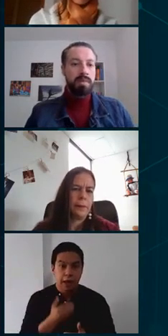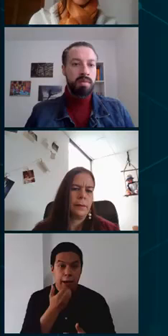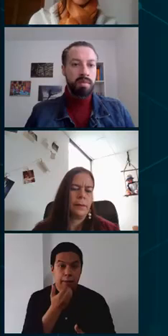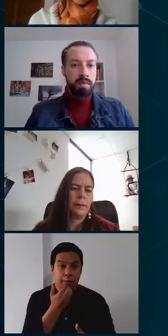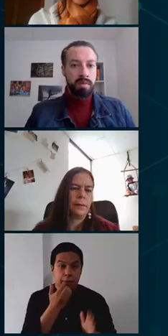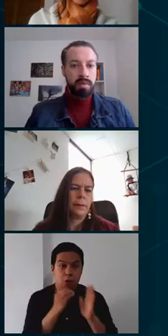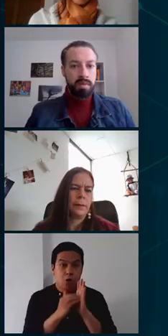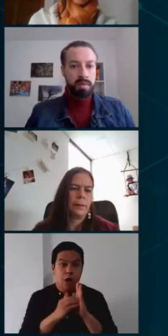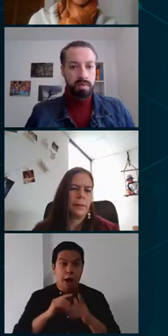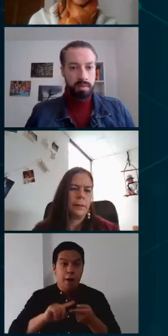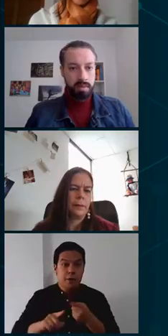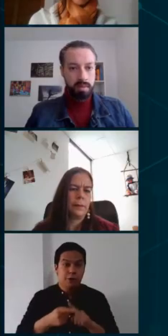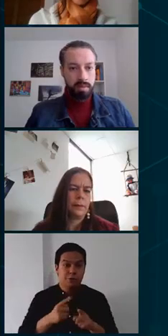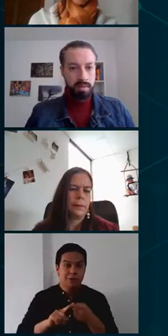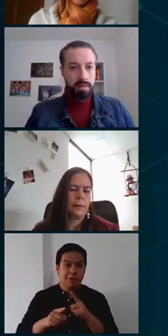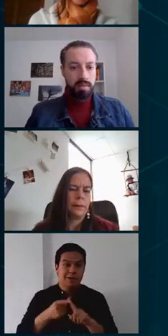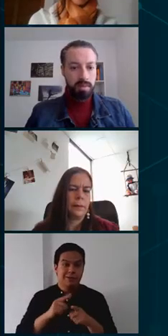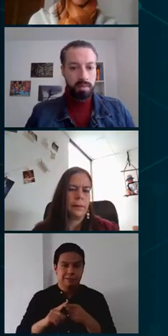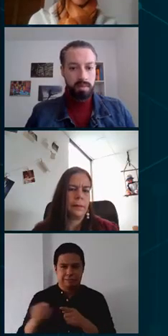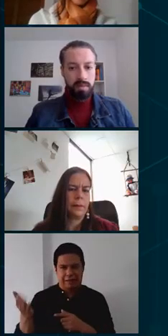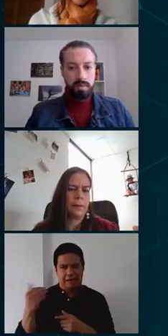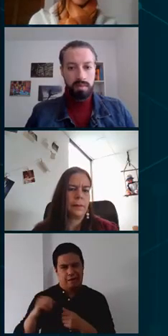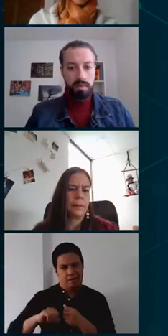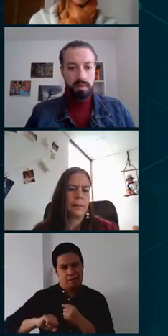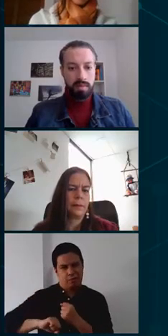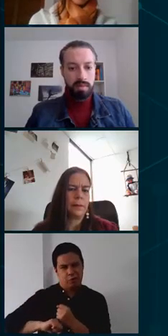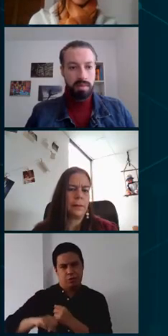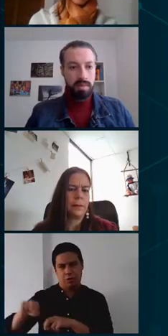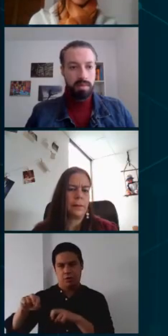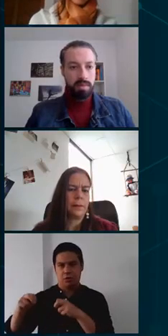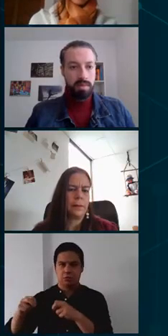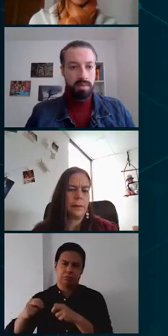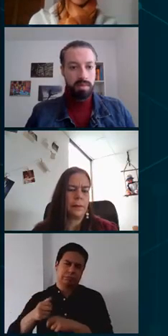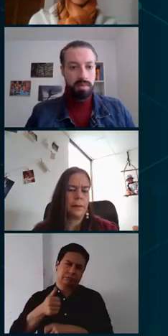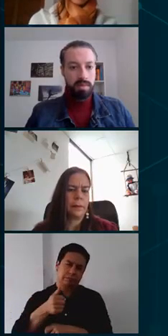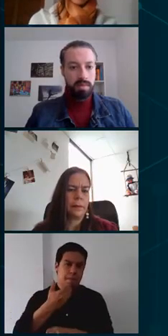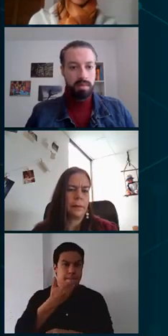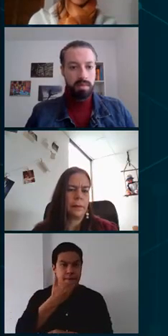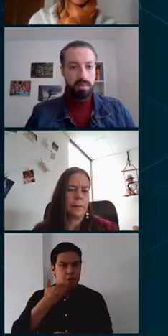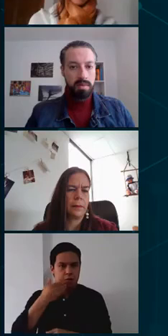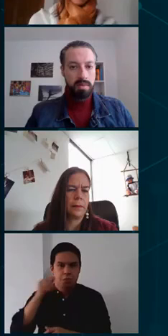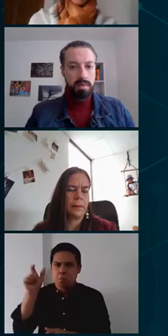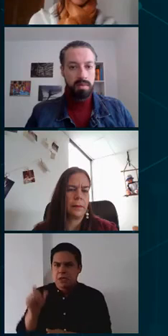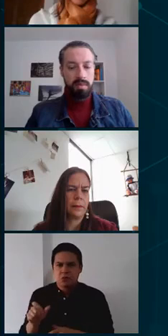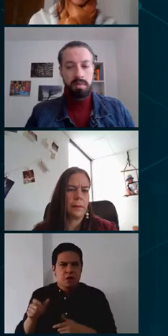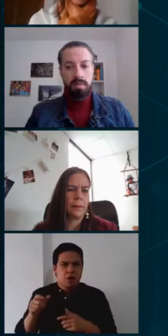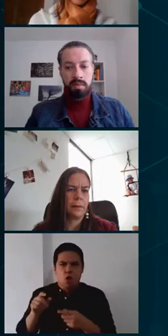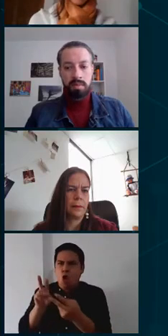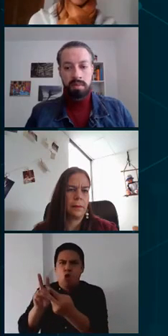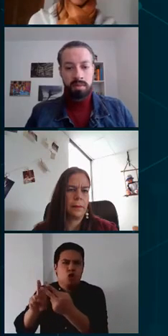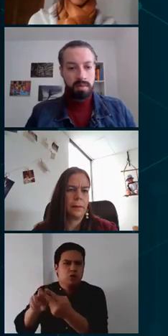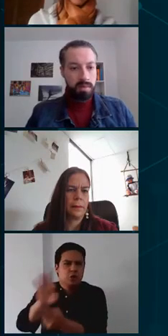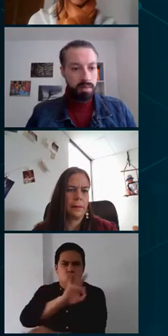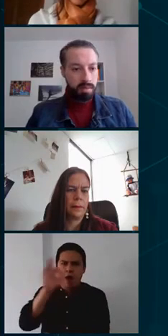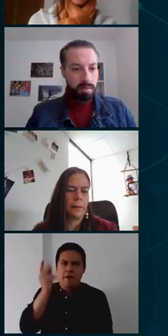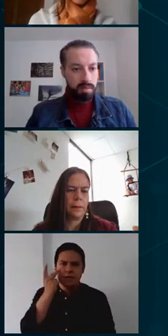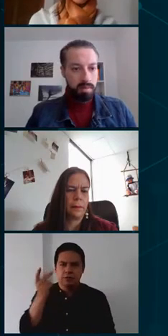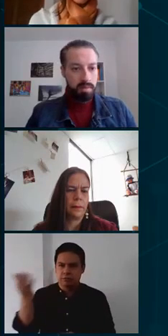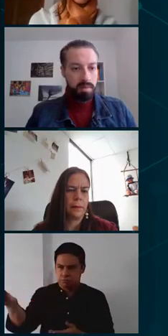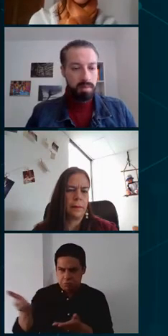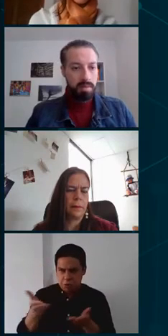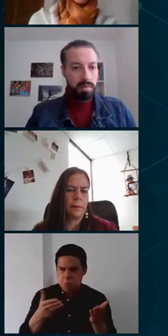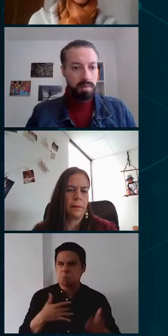como si fuéramos al contacto, al contexto y a los usuarios que realmente les serviría para que ellos nos den ese feedback real del servicio o